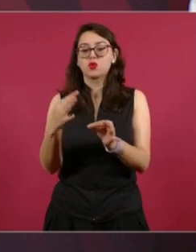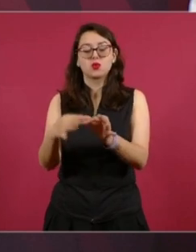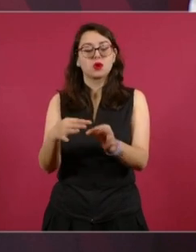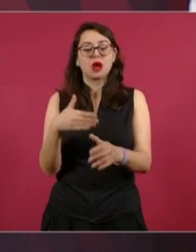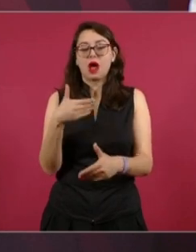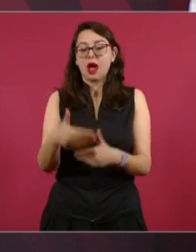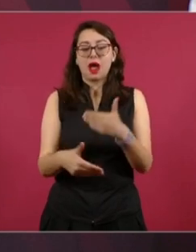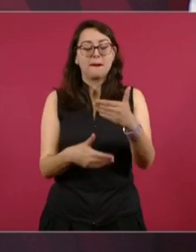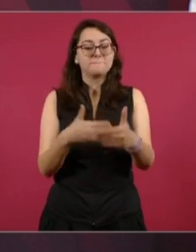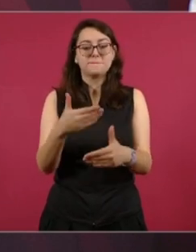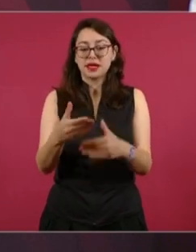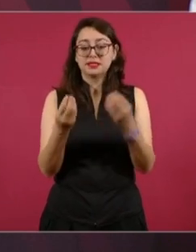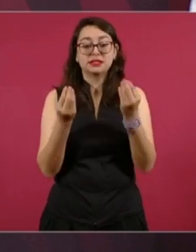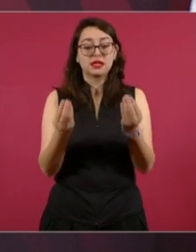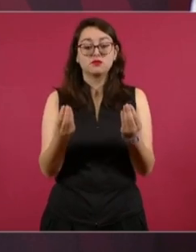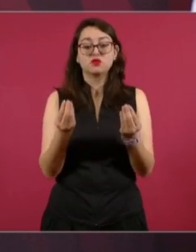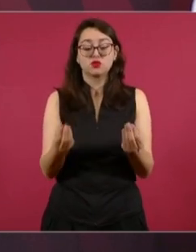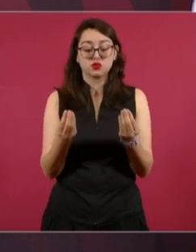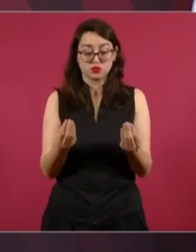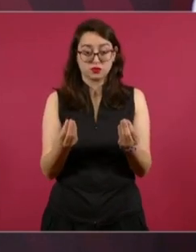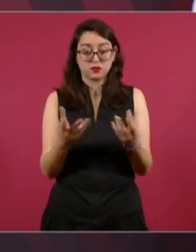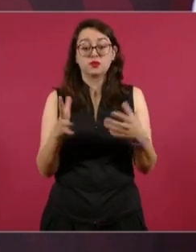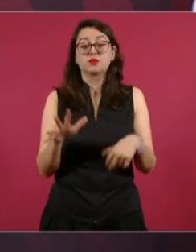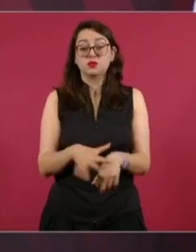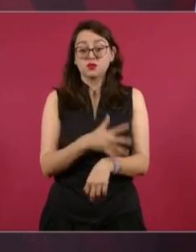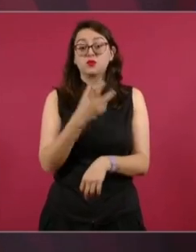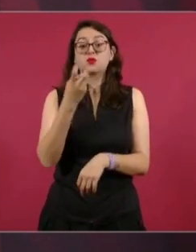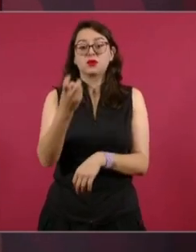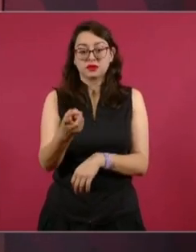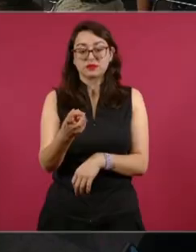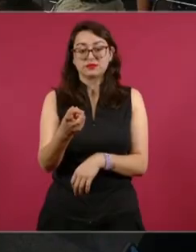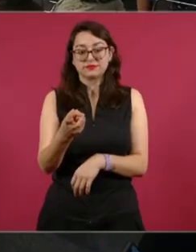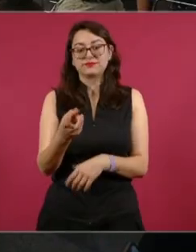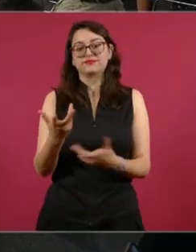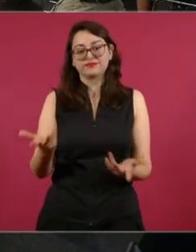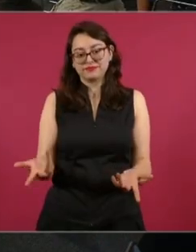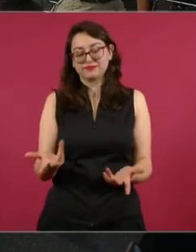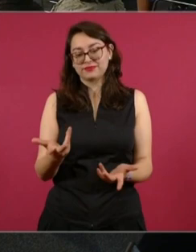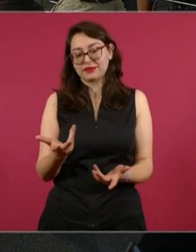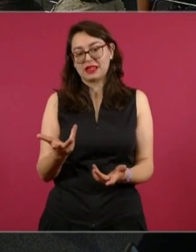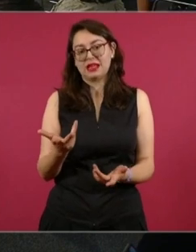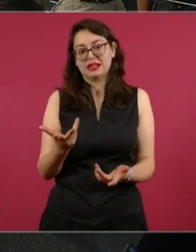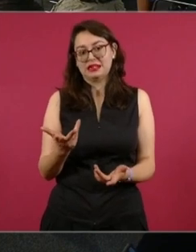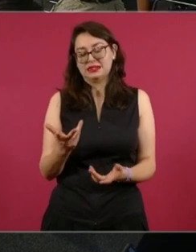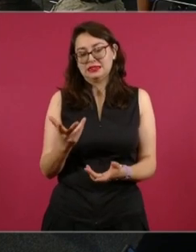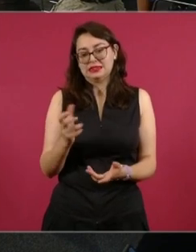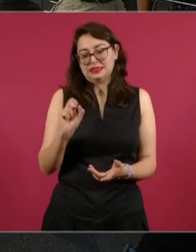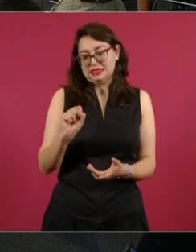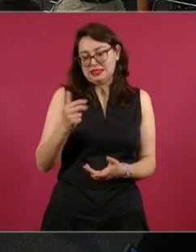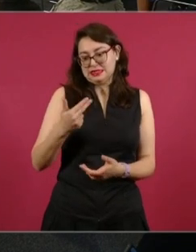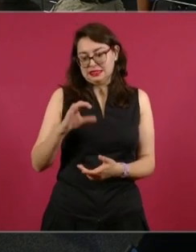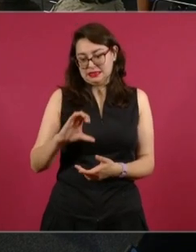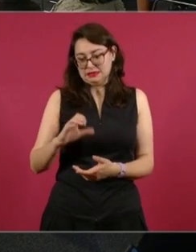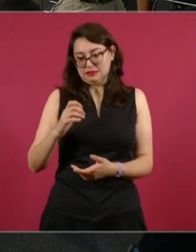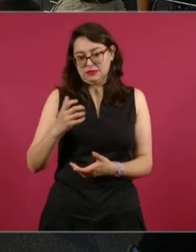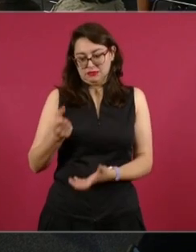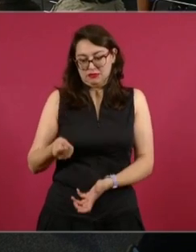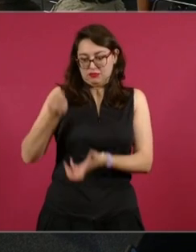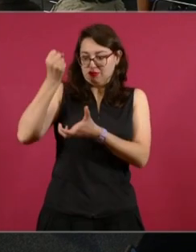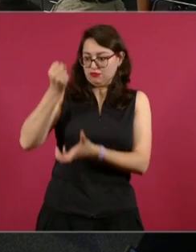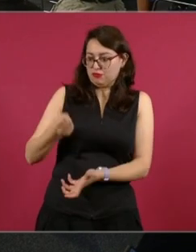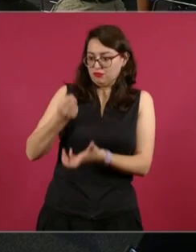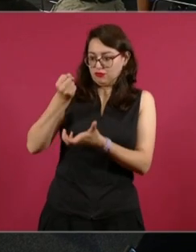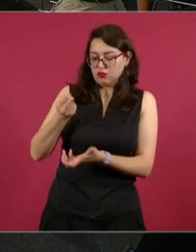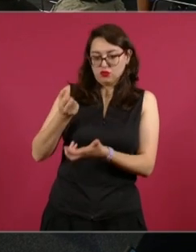esa materia y por eso pues se fortalece la hacienda pública y eso nos lleva a que no